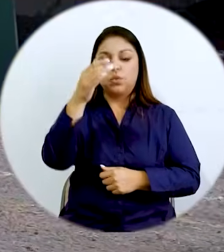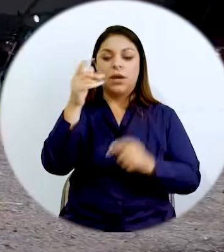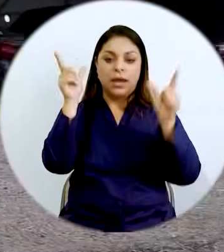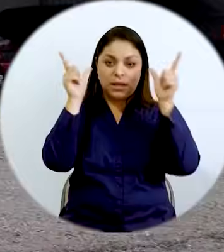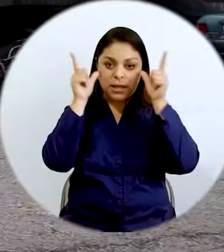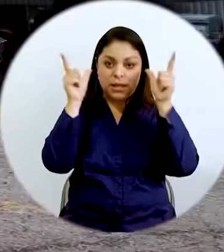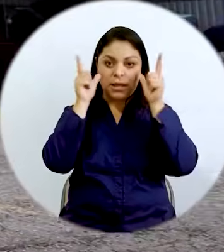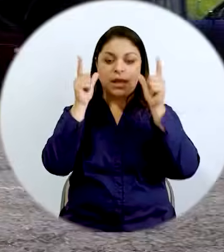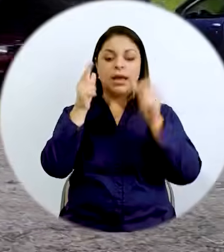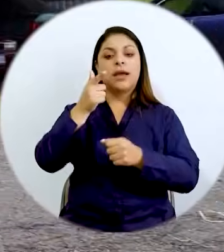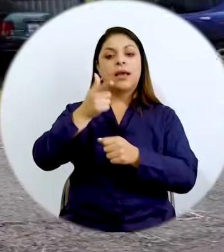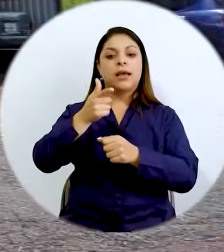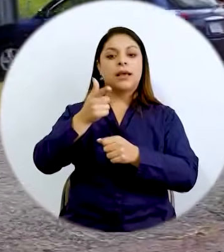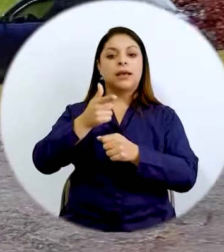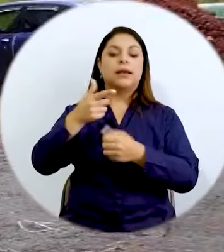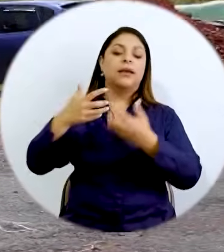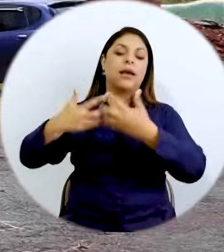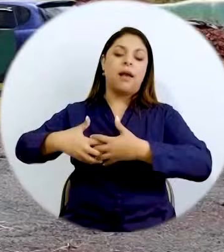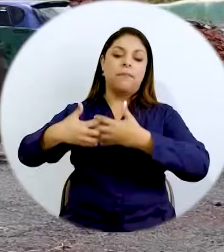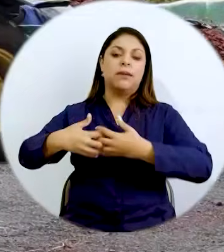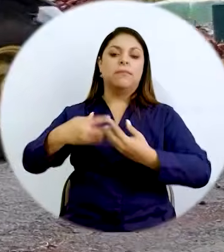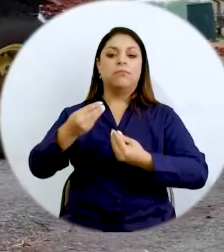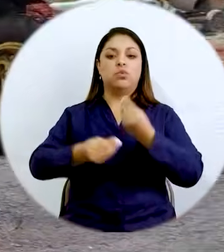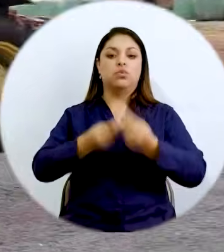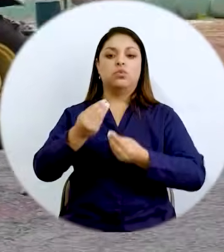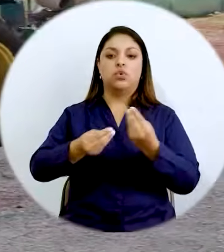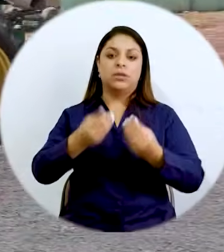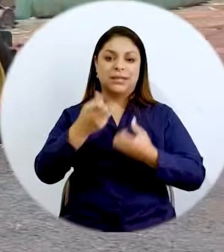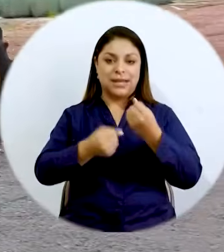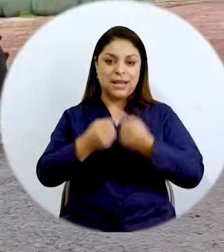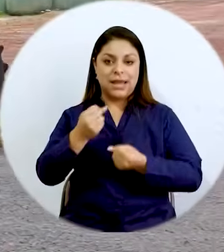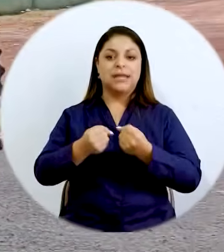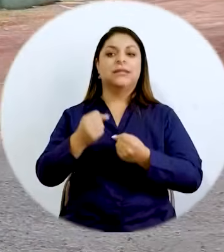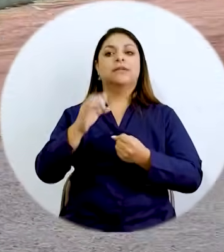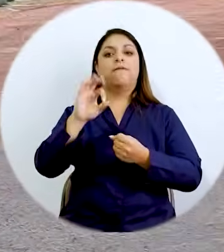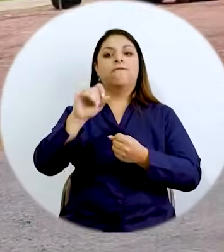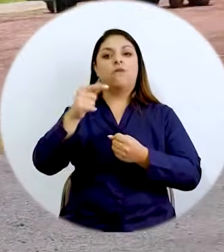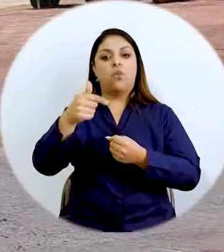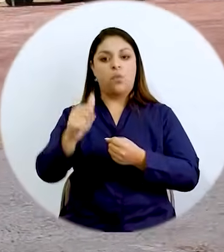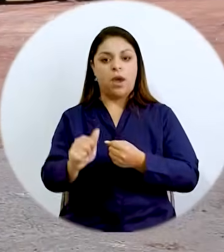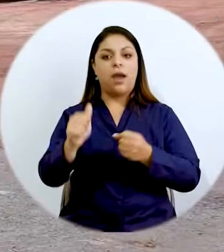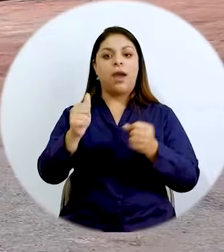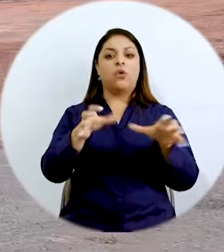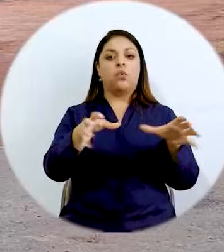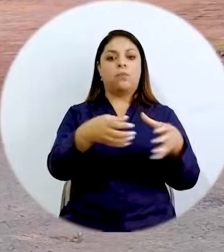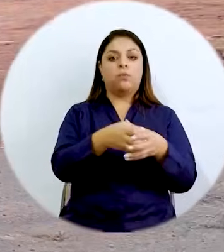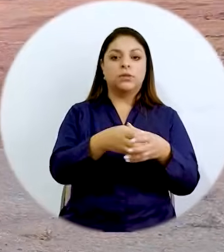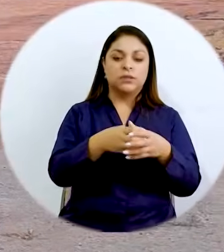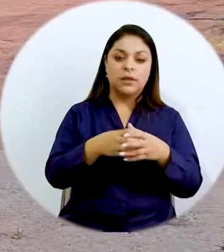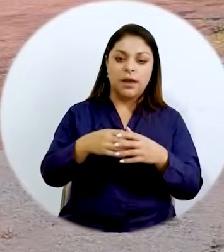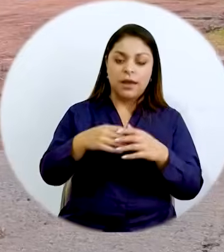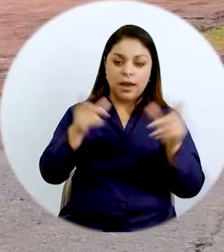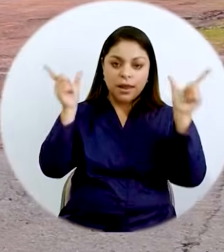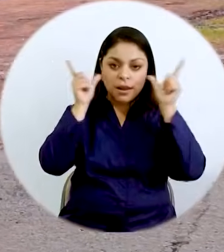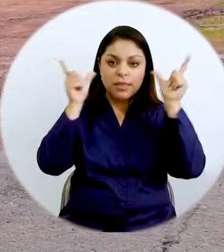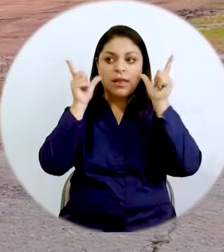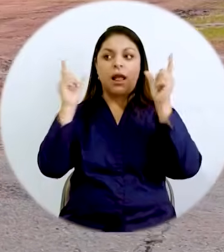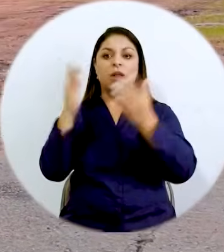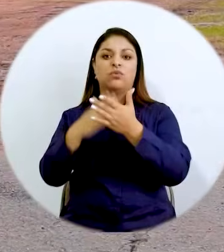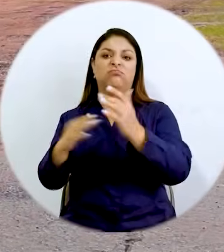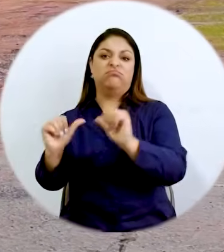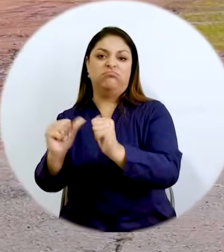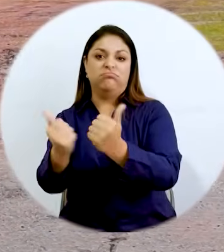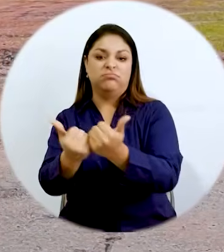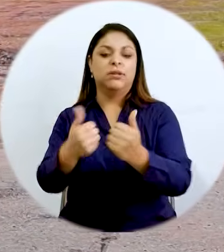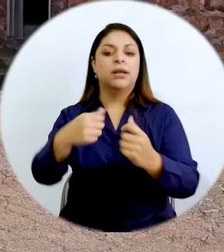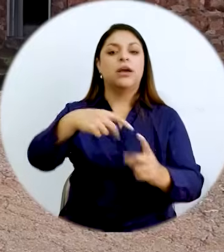la Cámara de Productores de Leche, para Corfoga, en su momento, para la Corporación Ganadera, para algunas asociaciones,